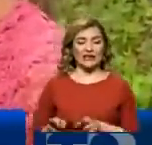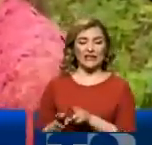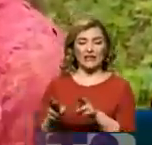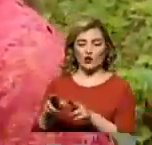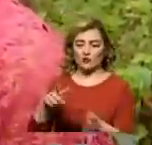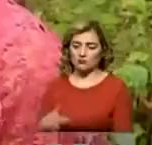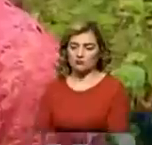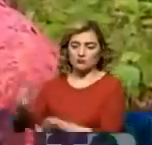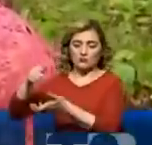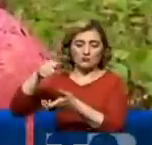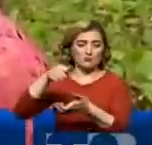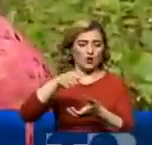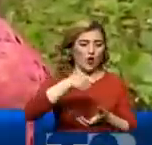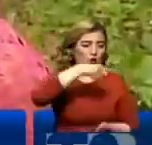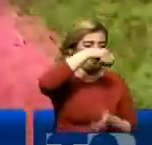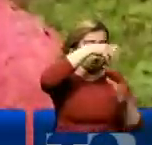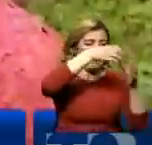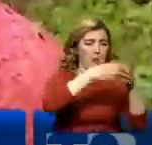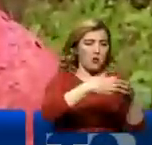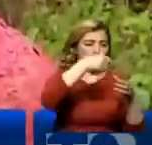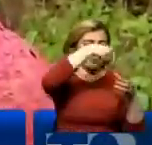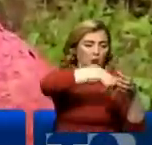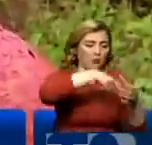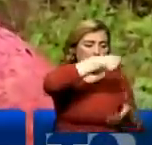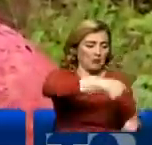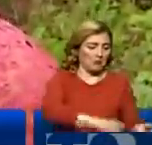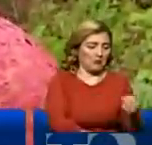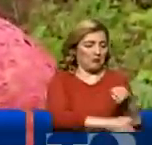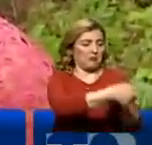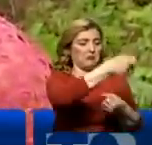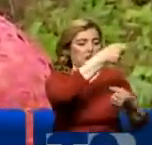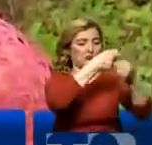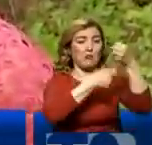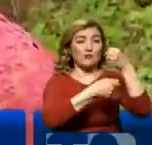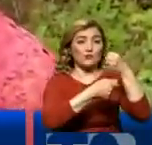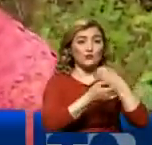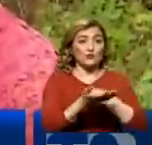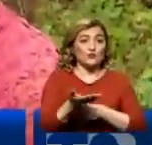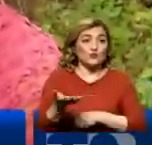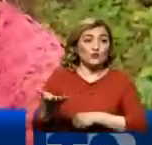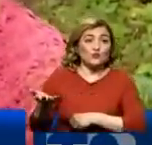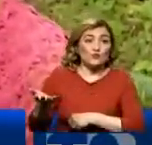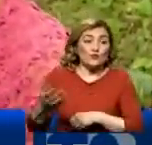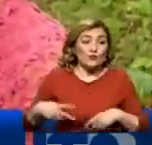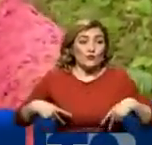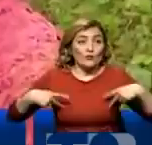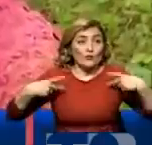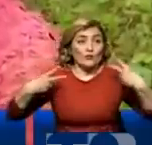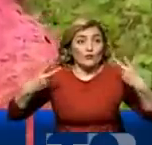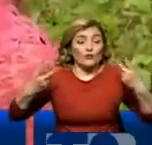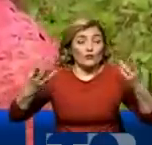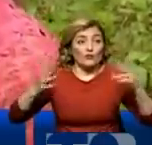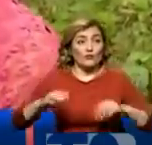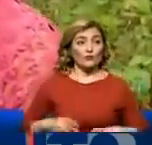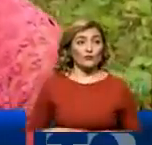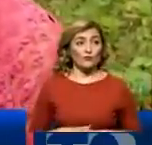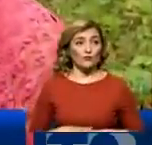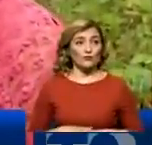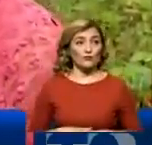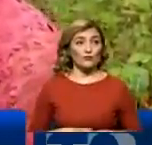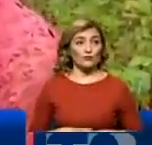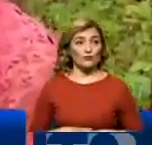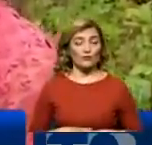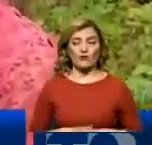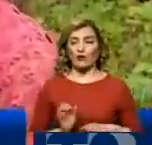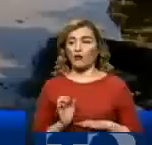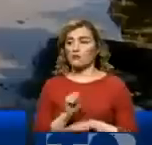del pozo séptico. Uh-huh. Y nosotros, ¿cómo ve? Vivimos en un